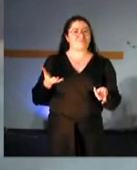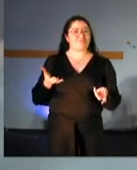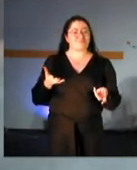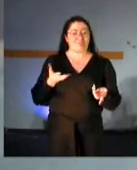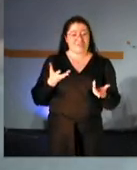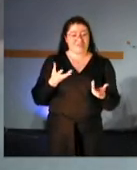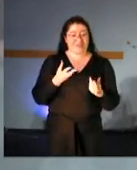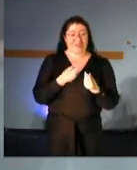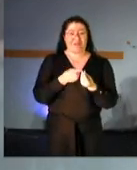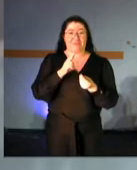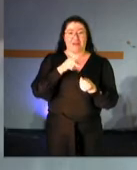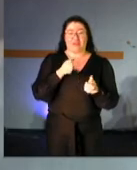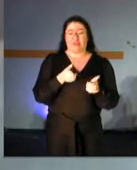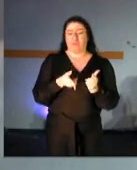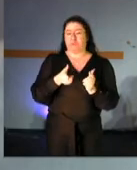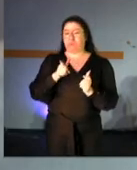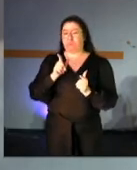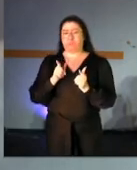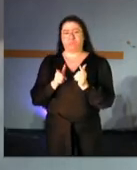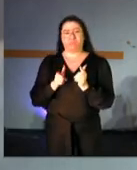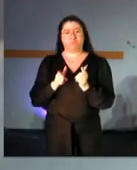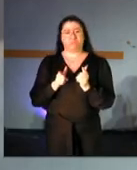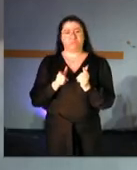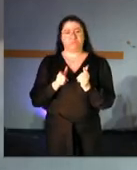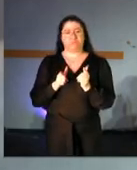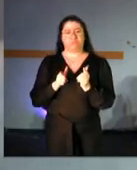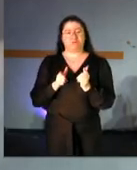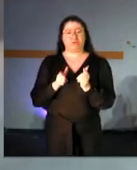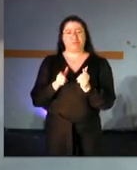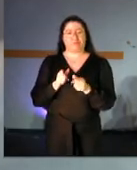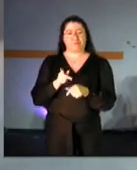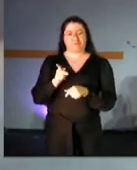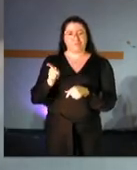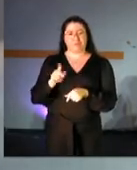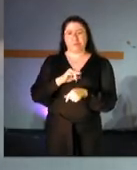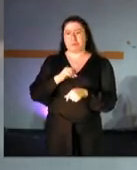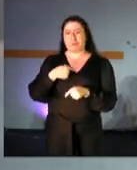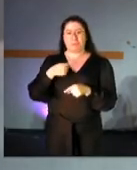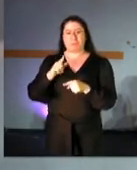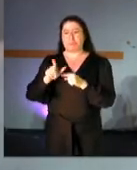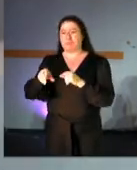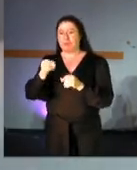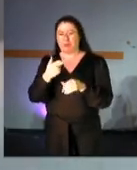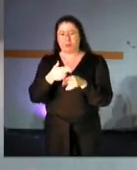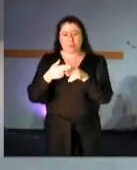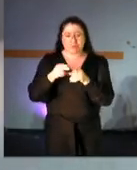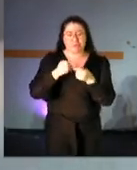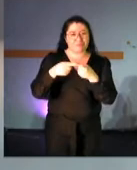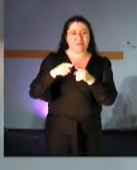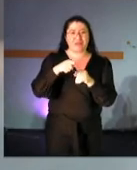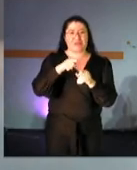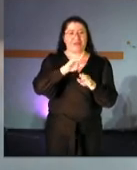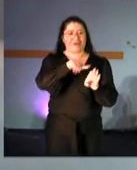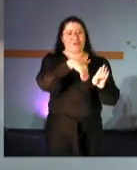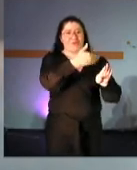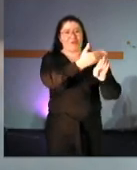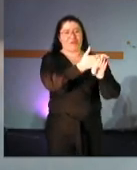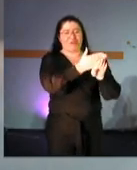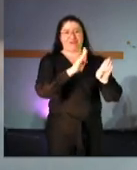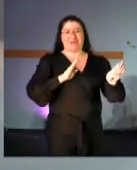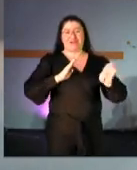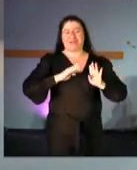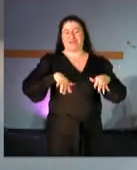con las armas que el pueblo puede conseguirse de cualquier modo al ejército más poderoso del mundo.